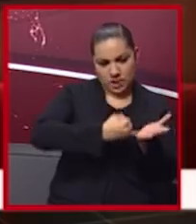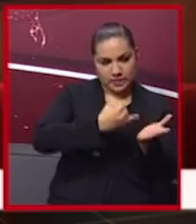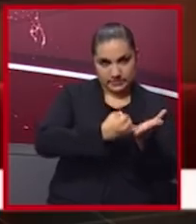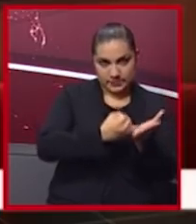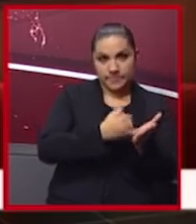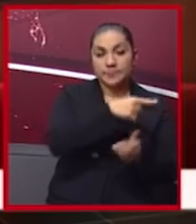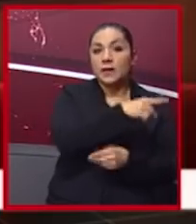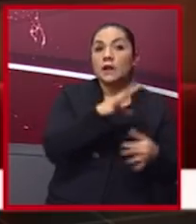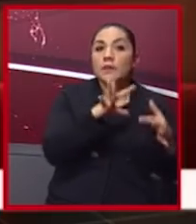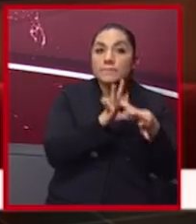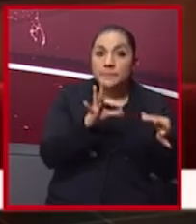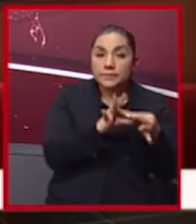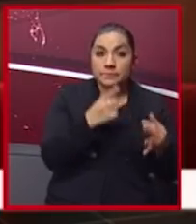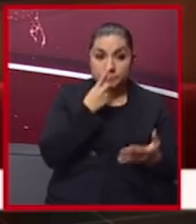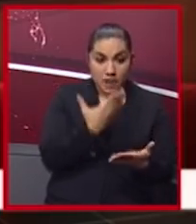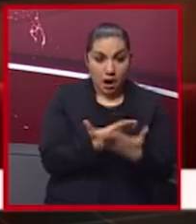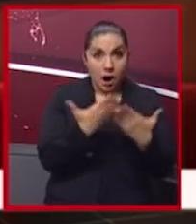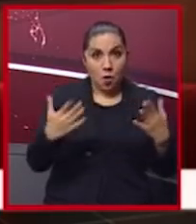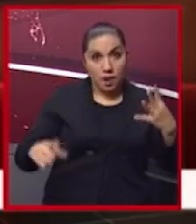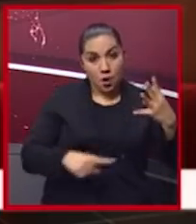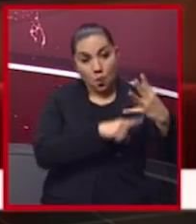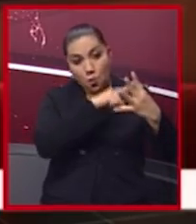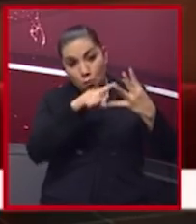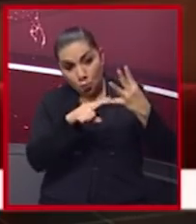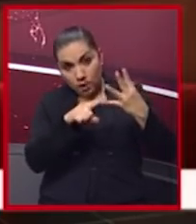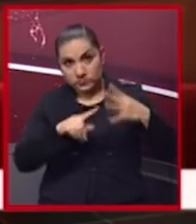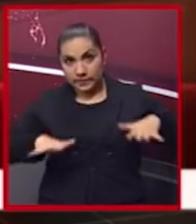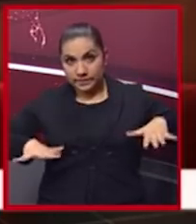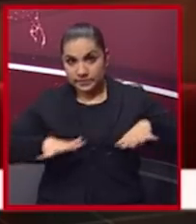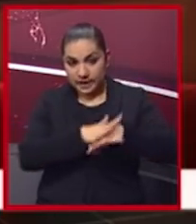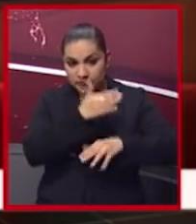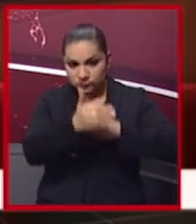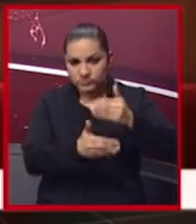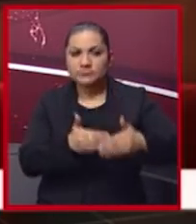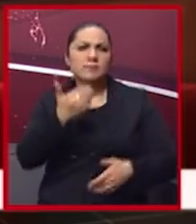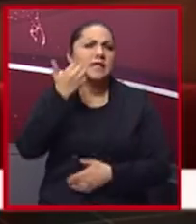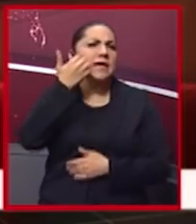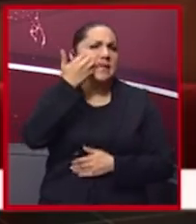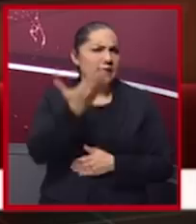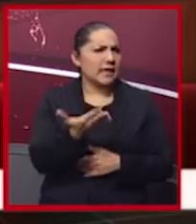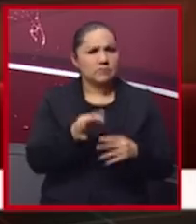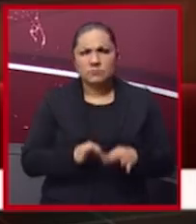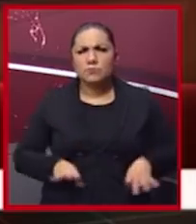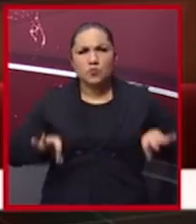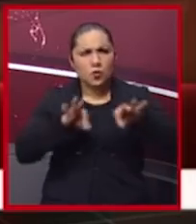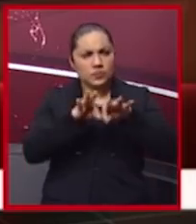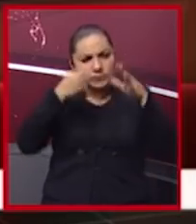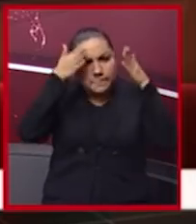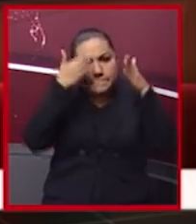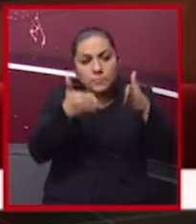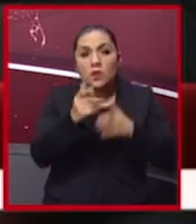transformación tiene como eje central combatir la corrupción y lograr una justa distribución de la riqueza.